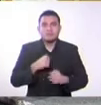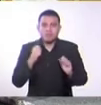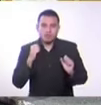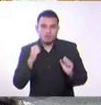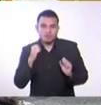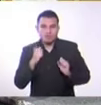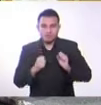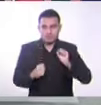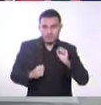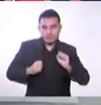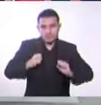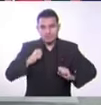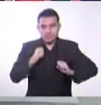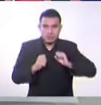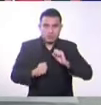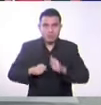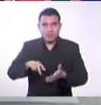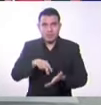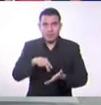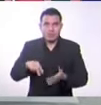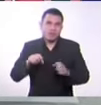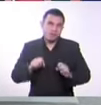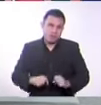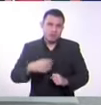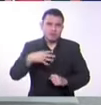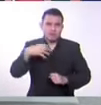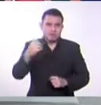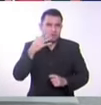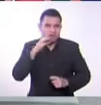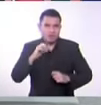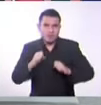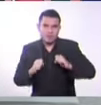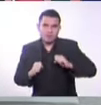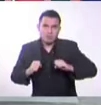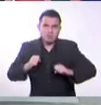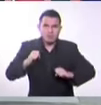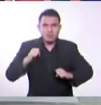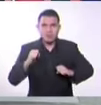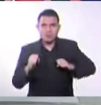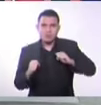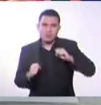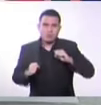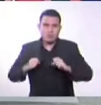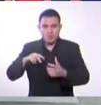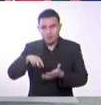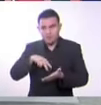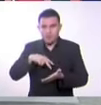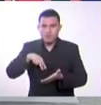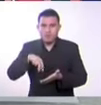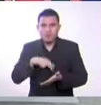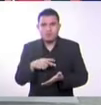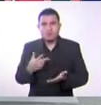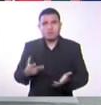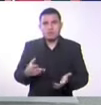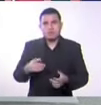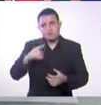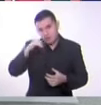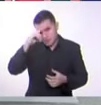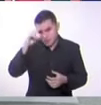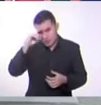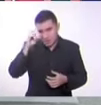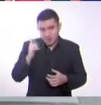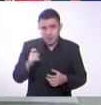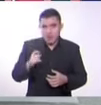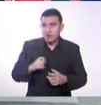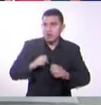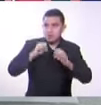bailando. Pero se puede subir un video bailando. Por ejemplo, si la maestra les deja una tarea de subir un